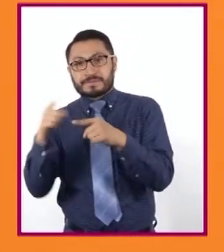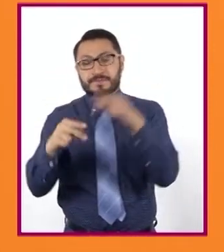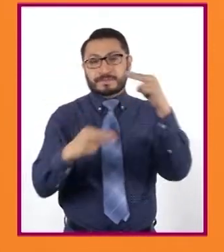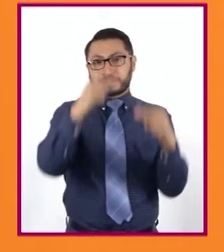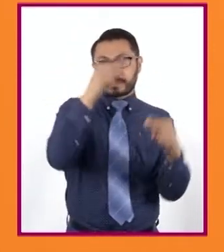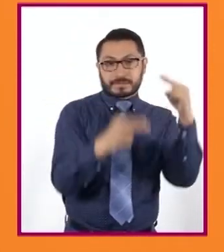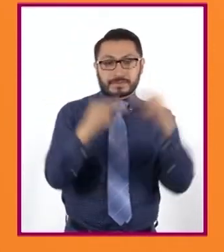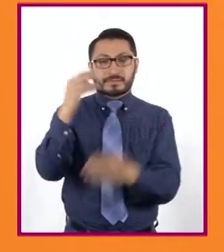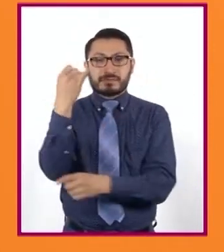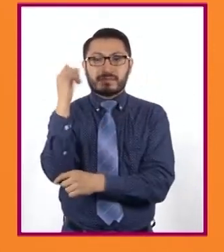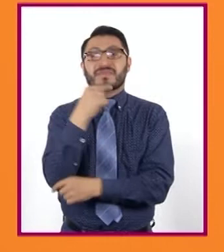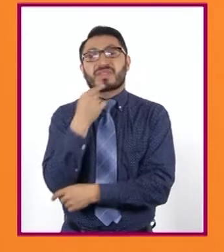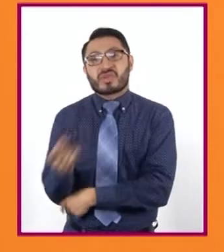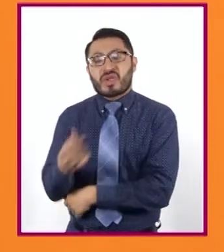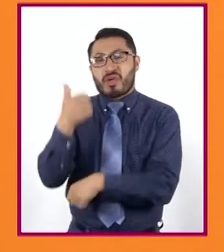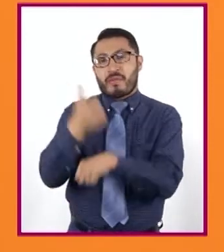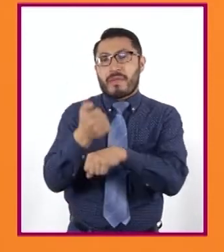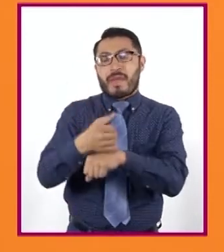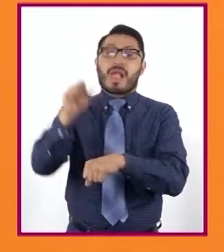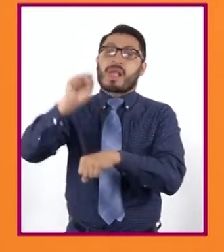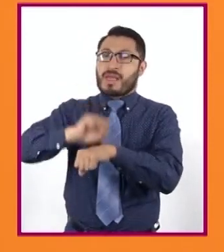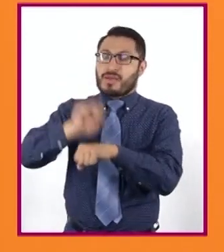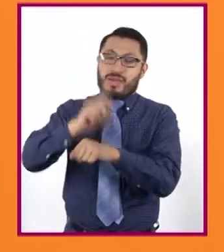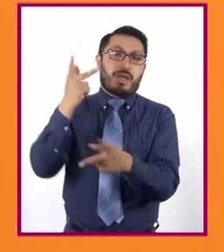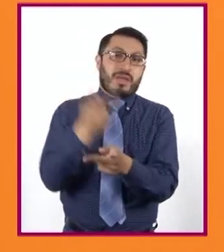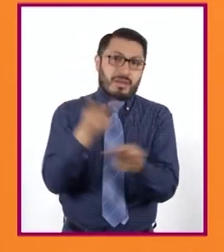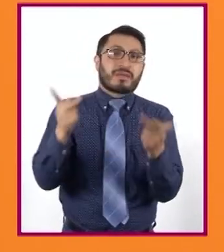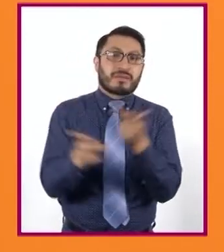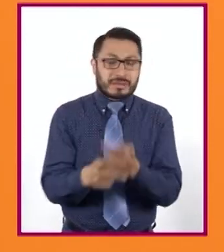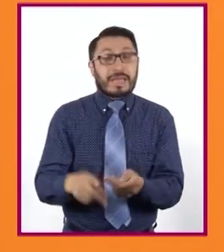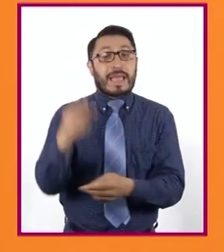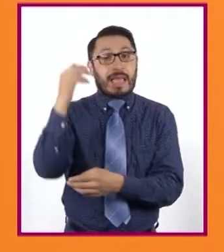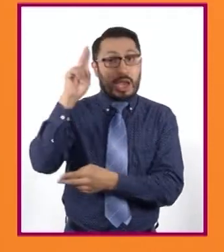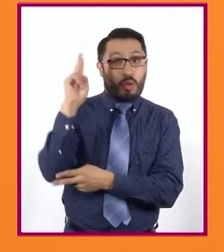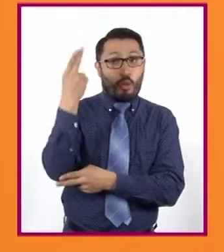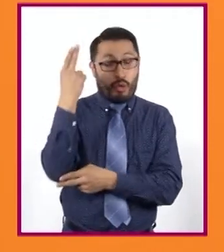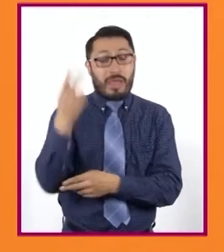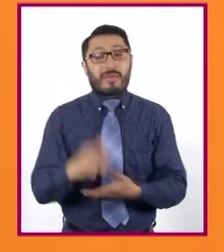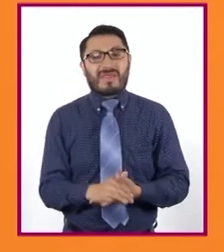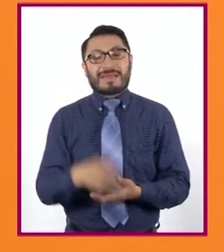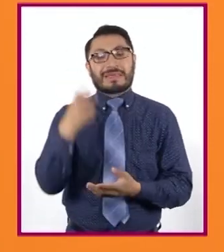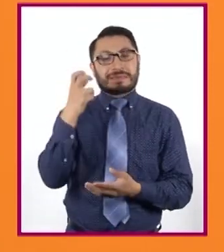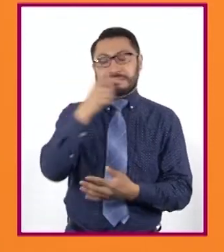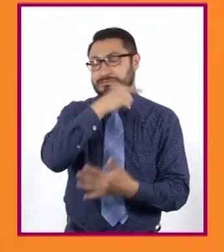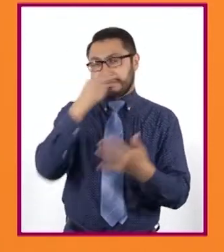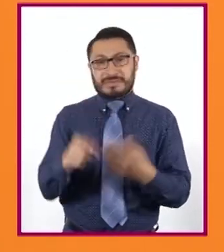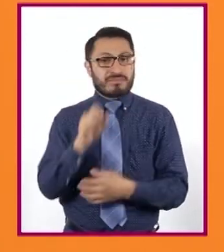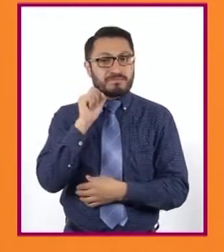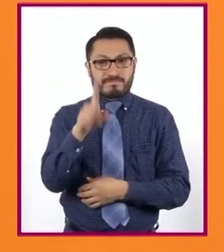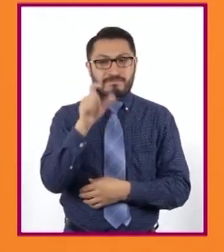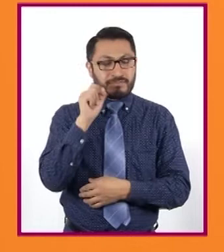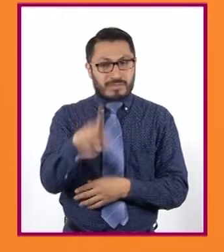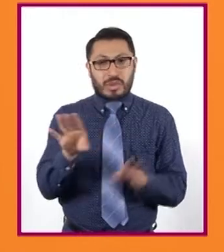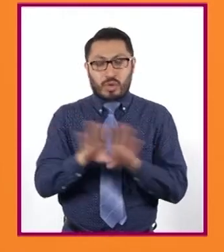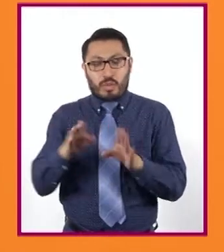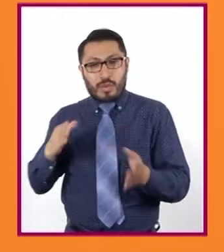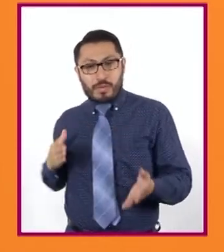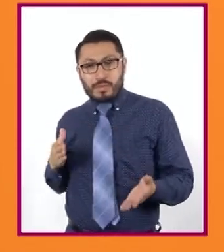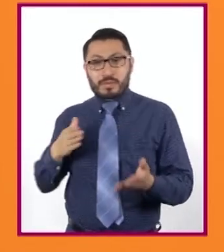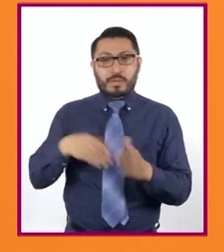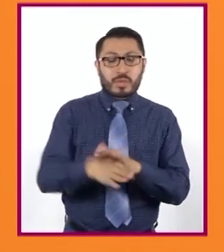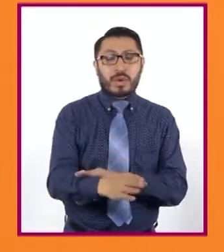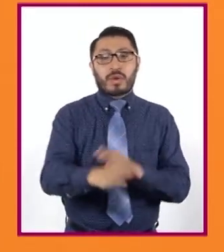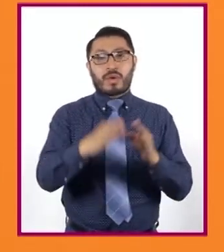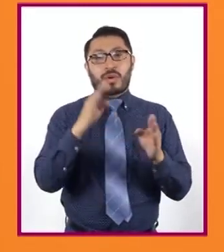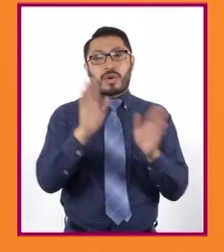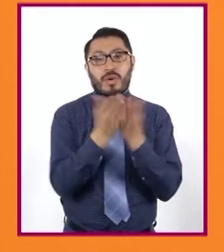educativos, preescolar, primaria, secundaria, bachillerato y universidades, asimismo, el acceso a bibliotecas, centros de